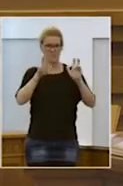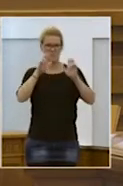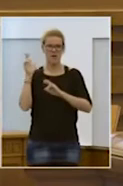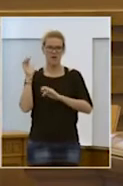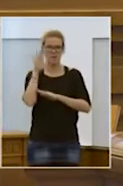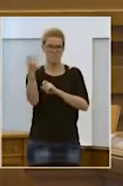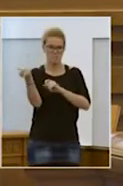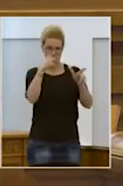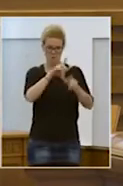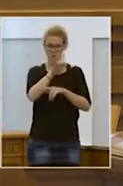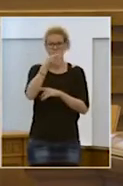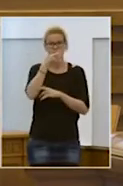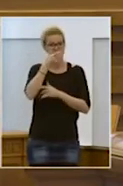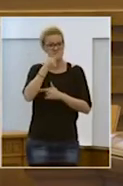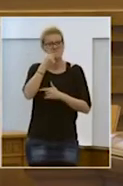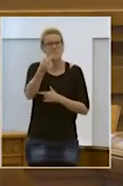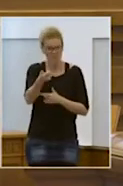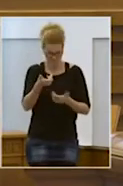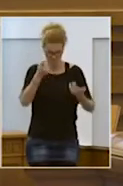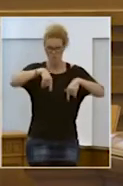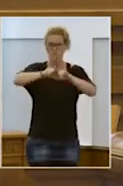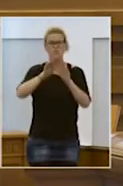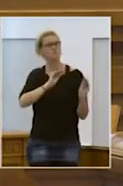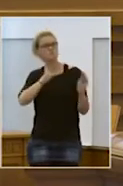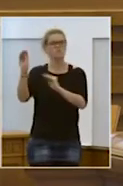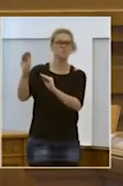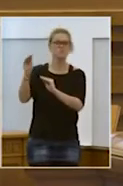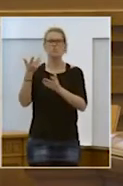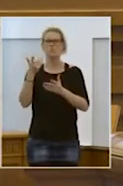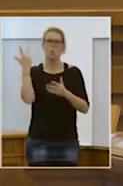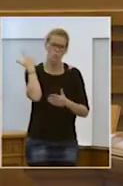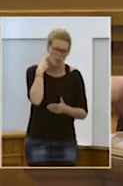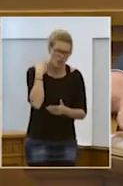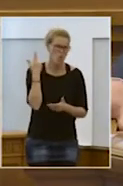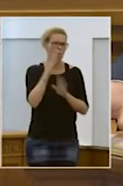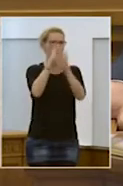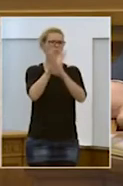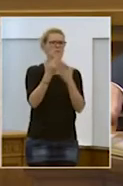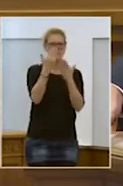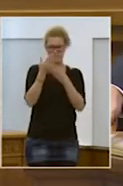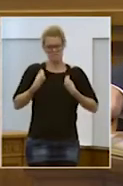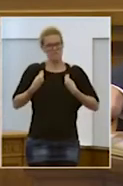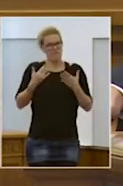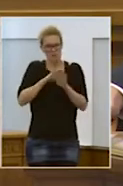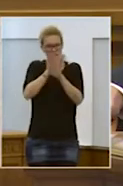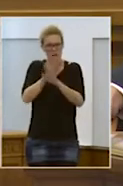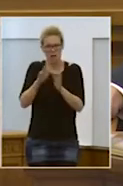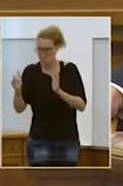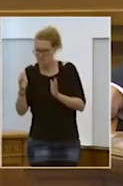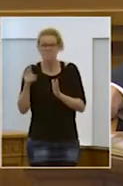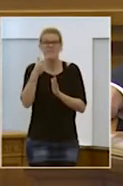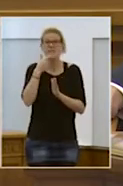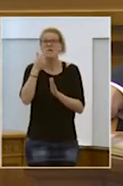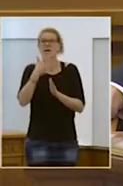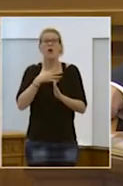provocado una reacción indignada y abochornada de los castellano-manchegos, quienes, a su juicio, lo que esperan es que los responsables políticos estén